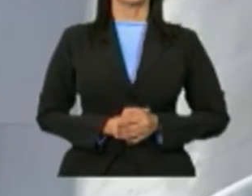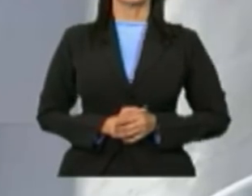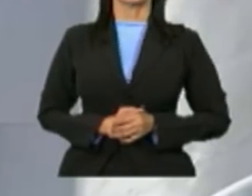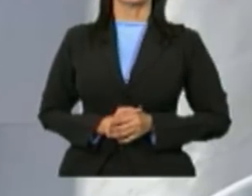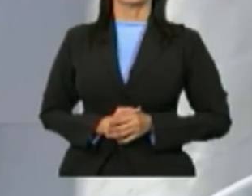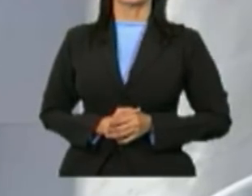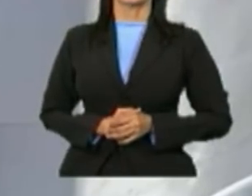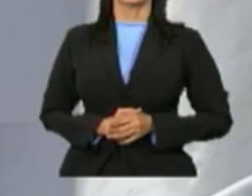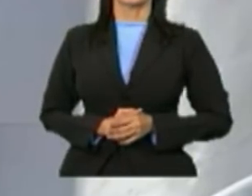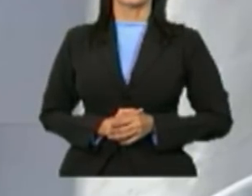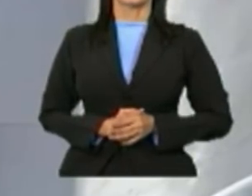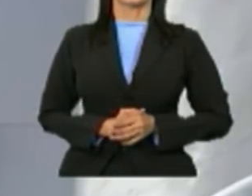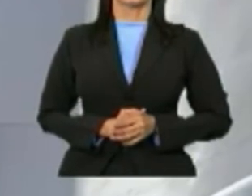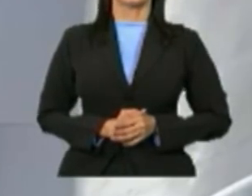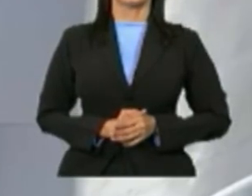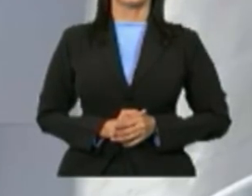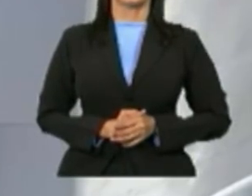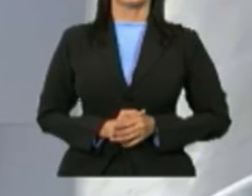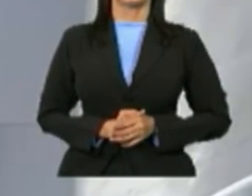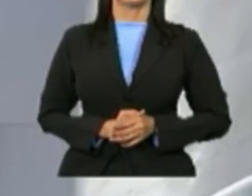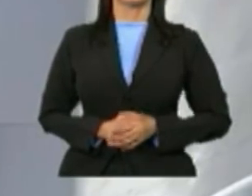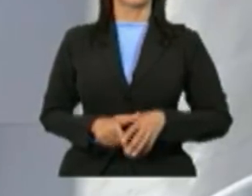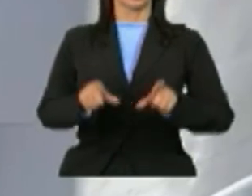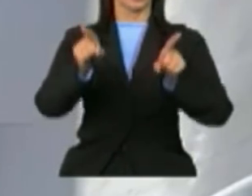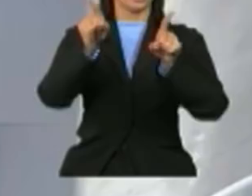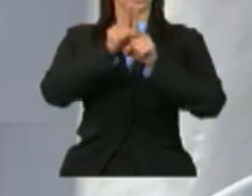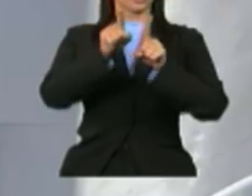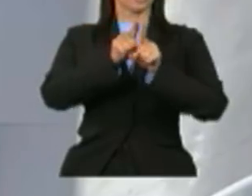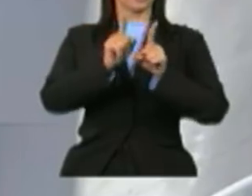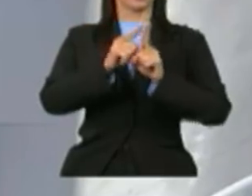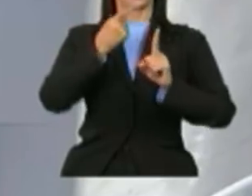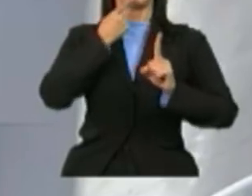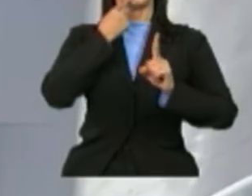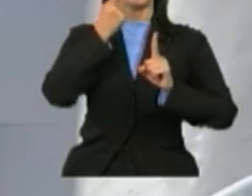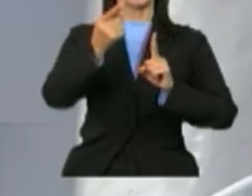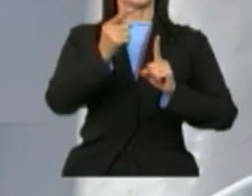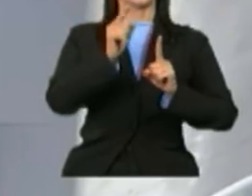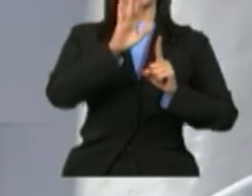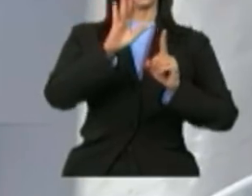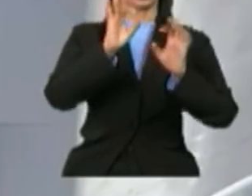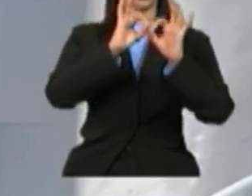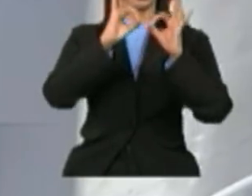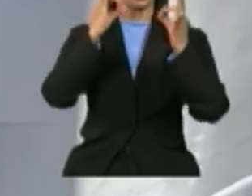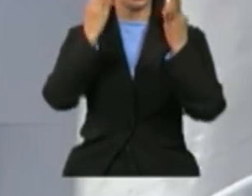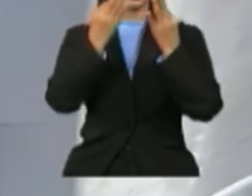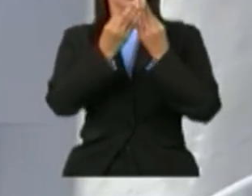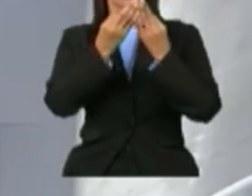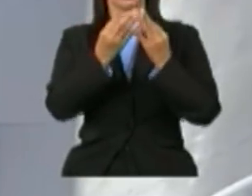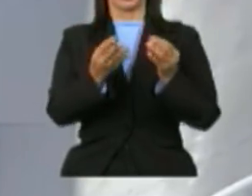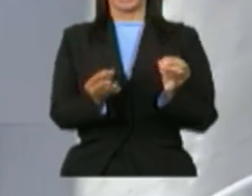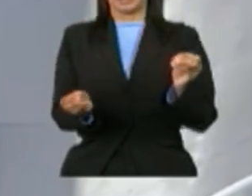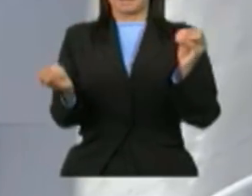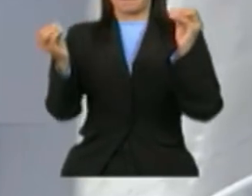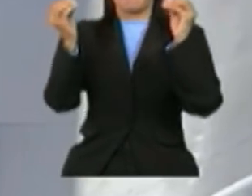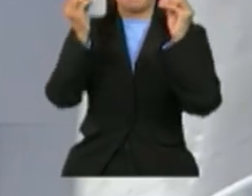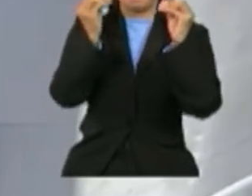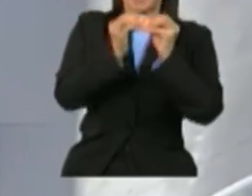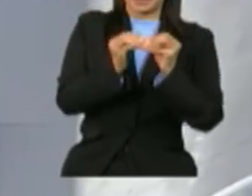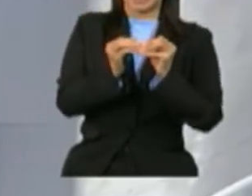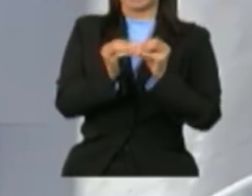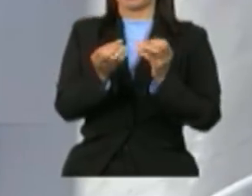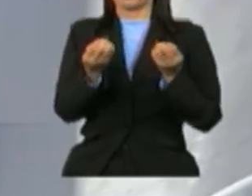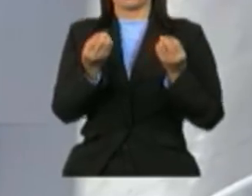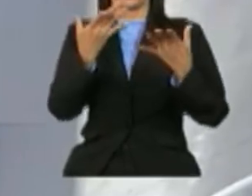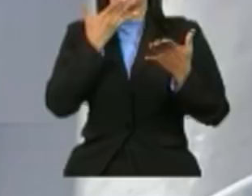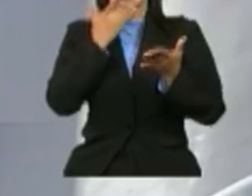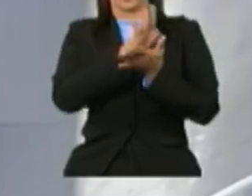Igualmente, estamos recomendando a las familias aumentar la higiene de pisos